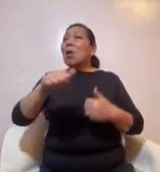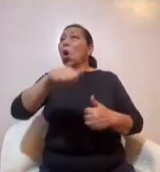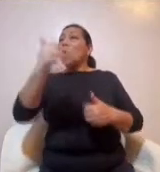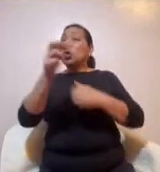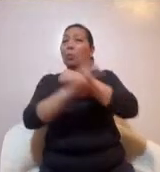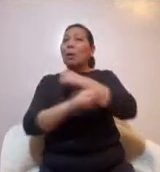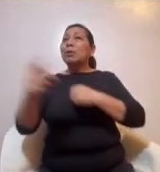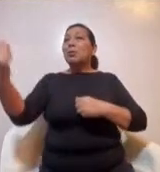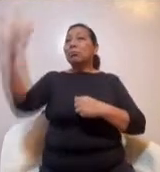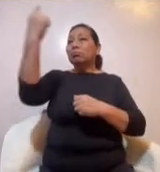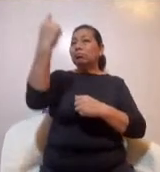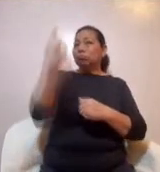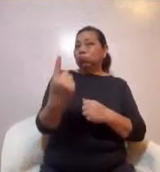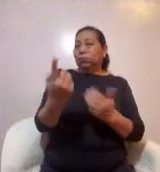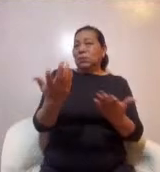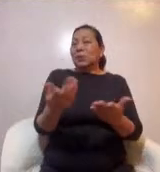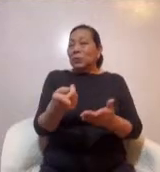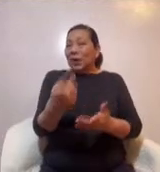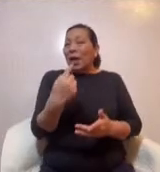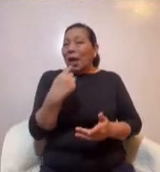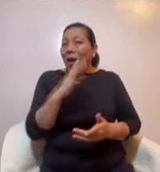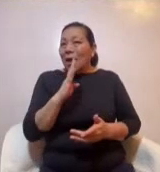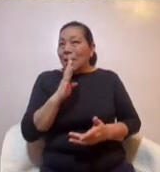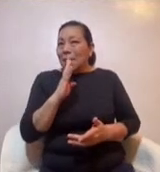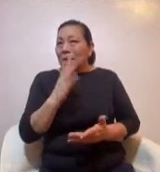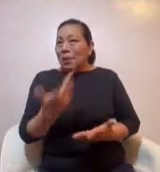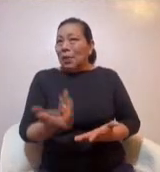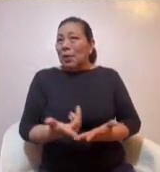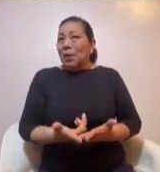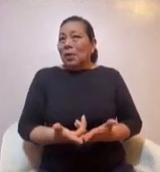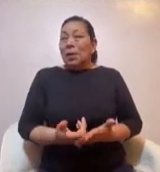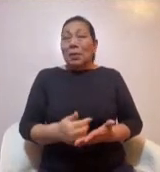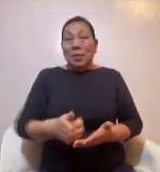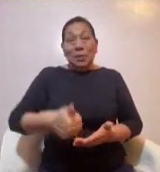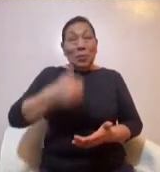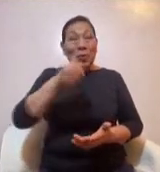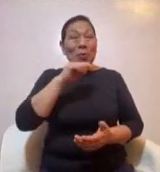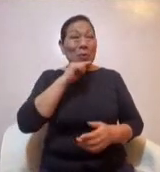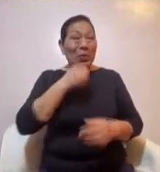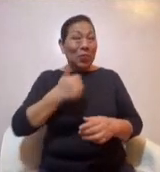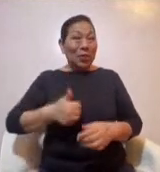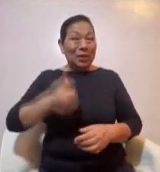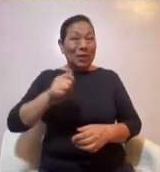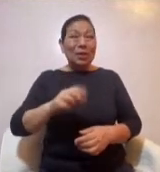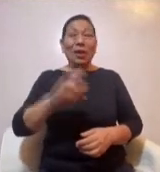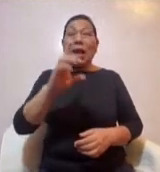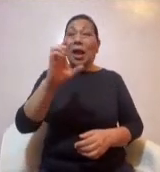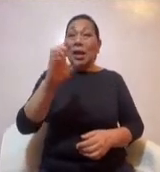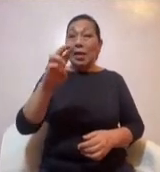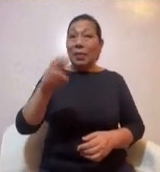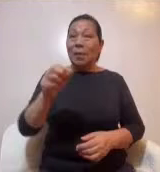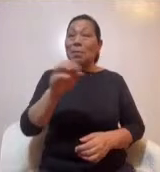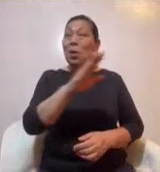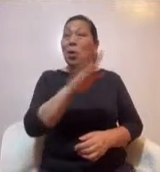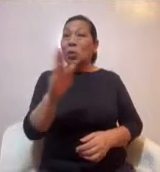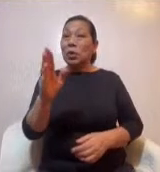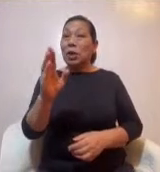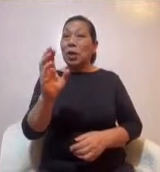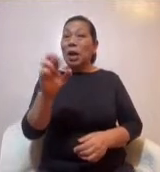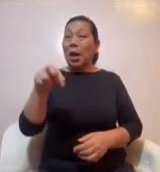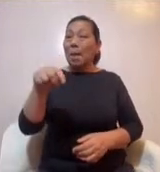inmigrante que, de acuerdo con el fundamento, como usted muy bien ha señalado, de la magistrada Ledesma y también del